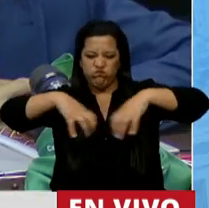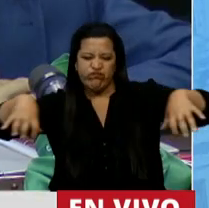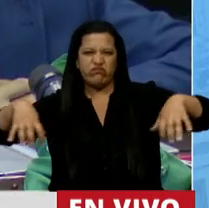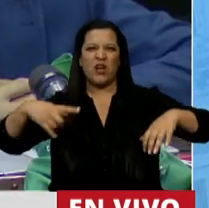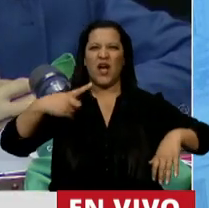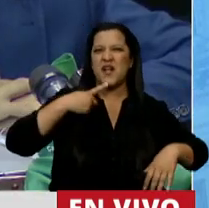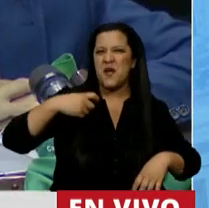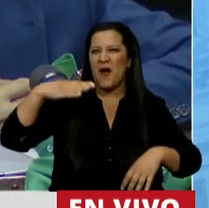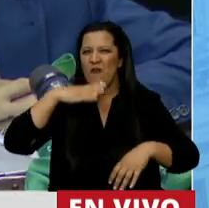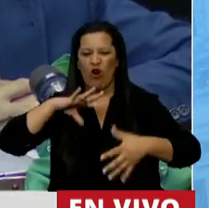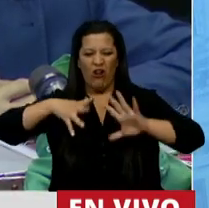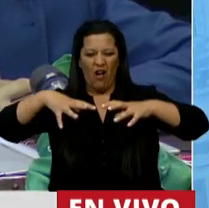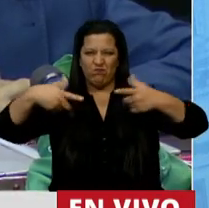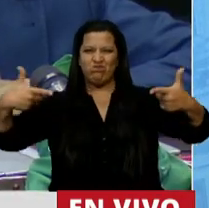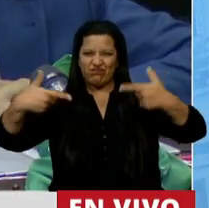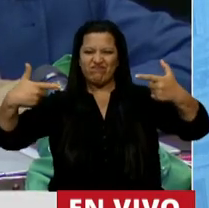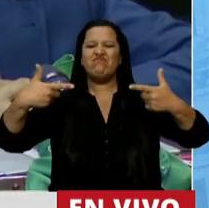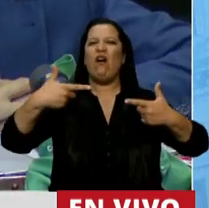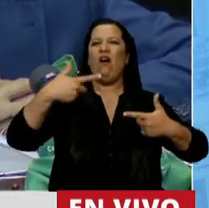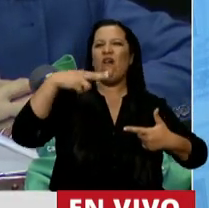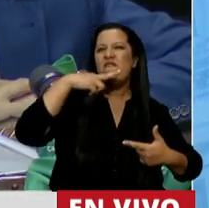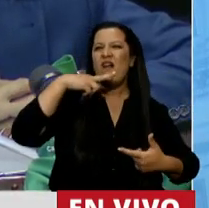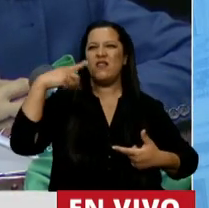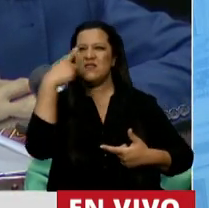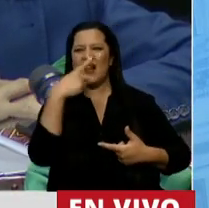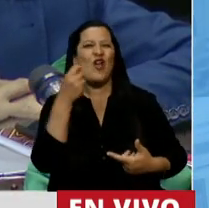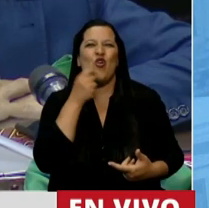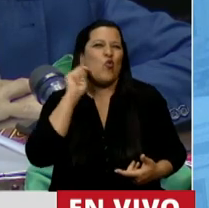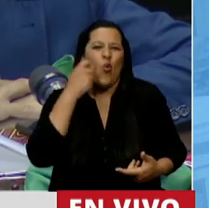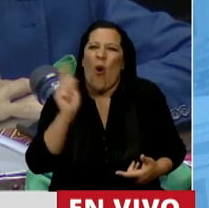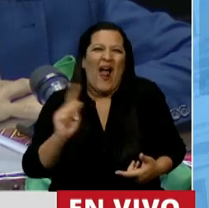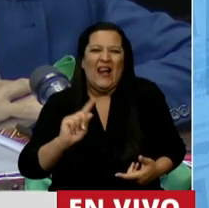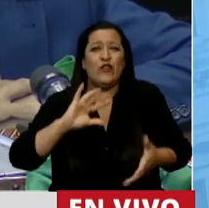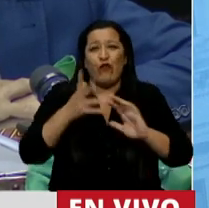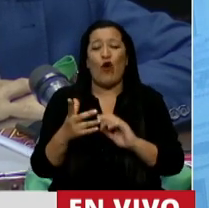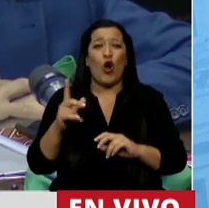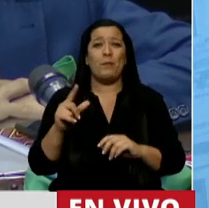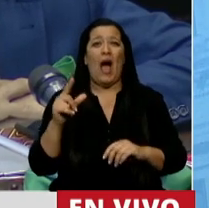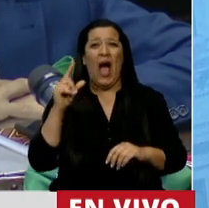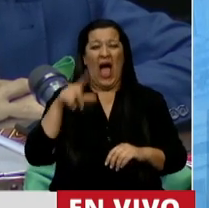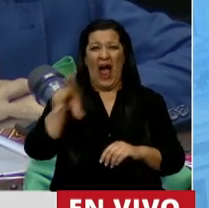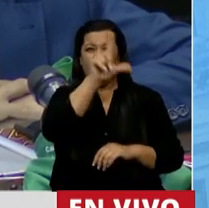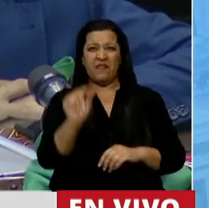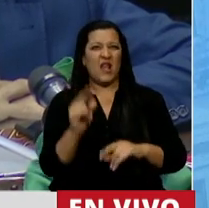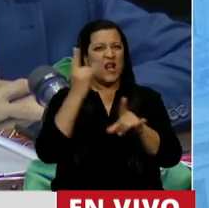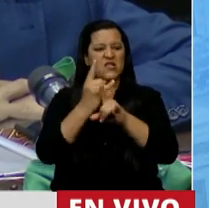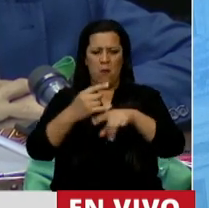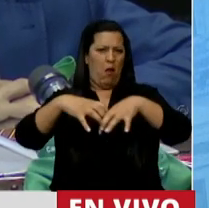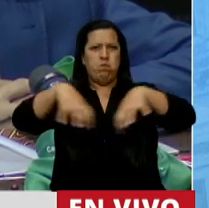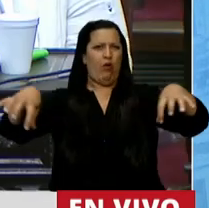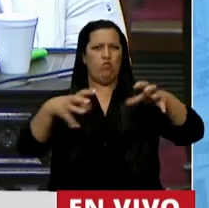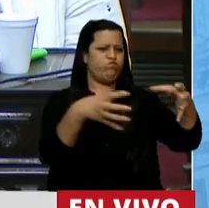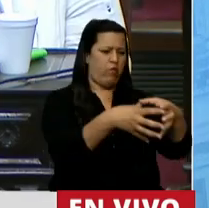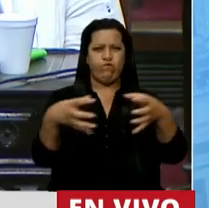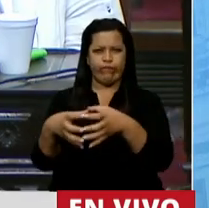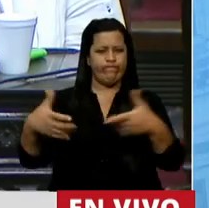River Boca, de verde, celeste. Digo, no es lindo ver a tu país siempre de un lado o de otro, ¿no? Este proyecto de